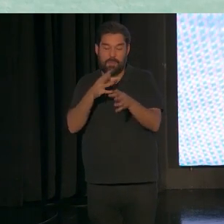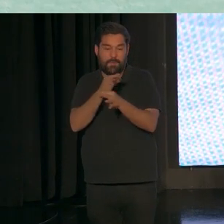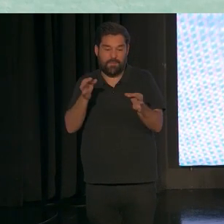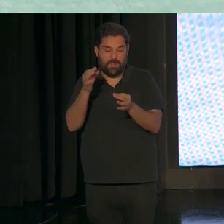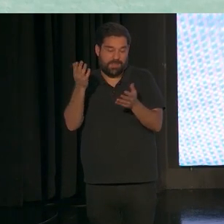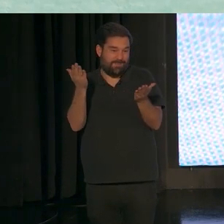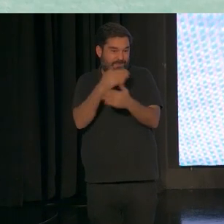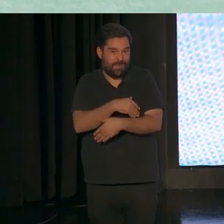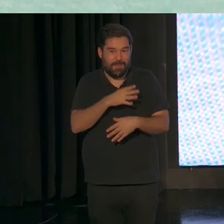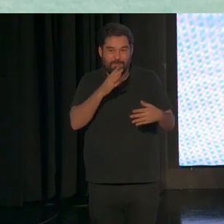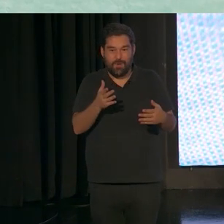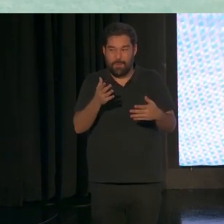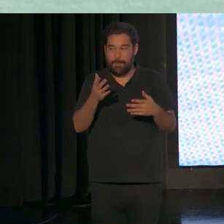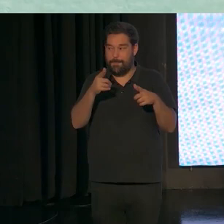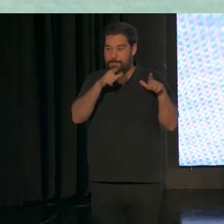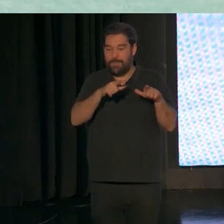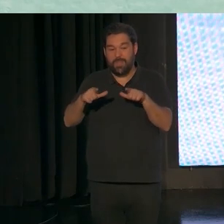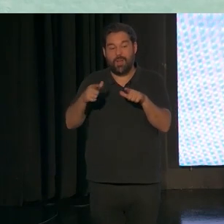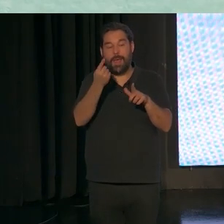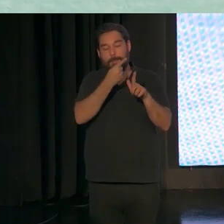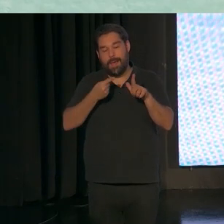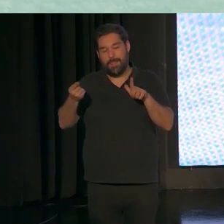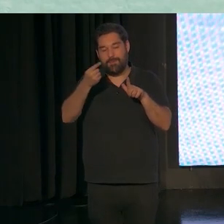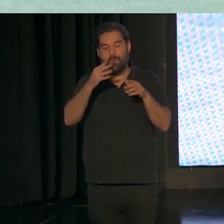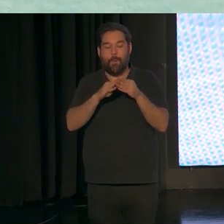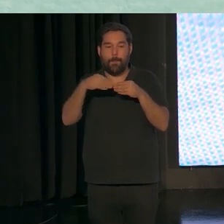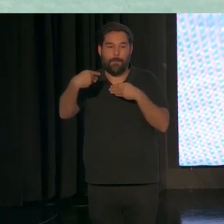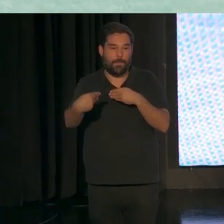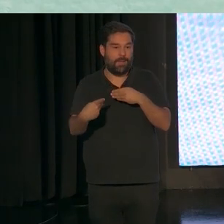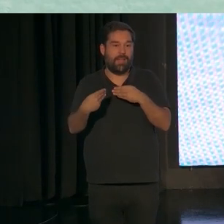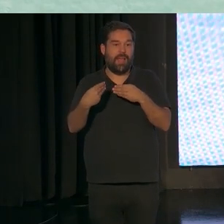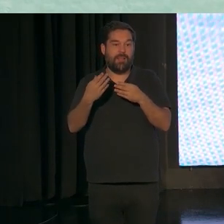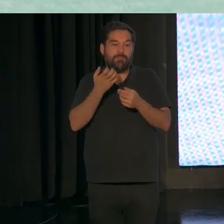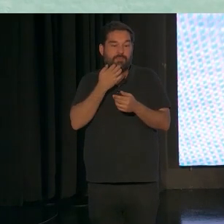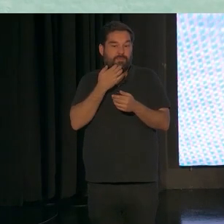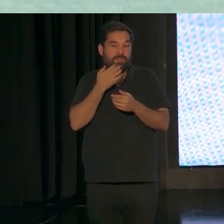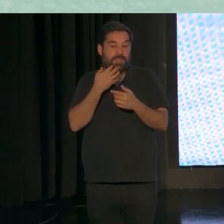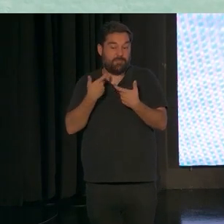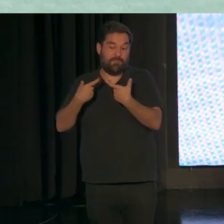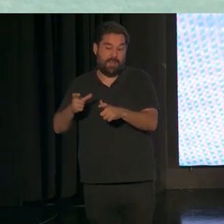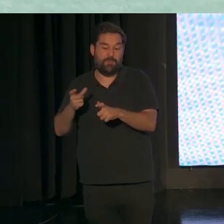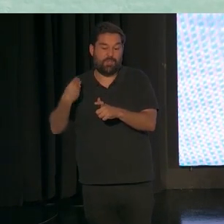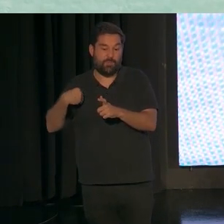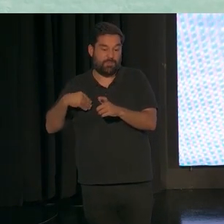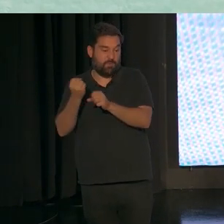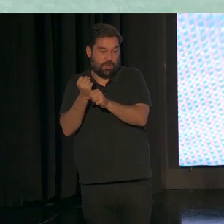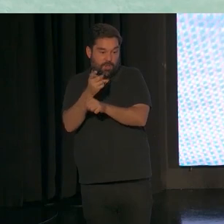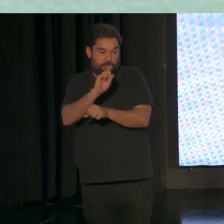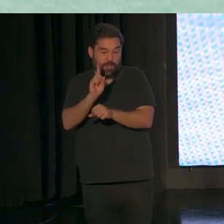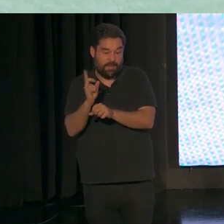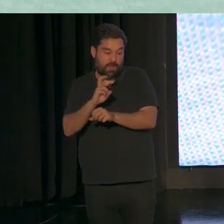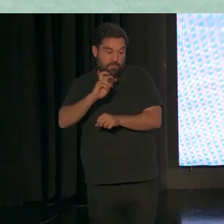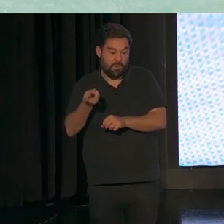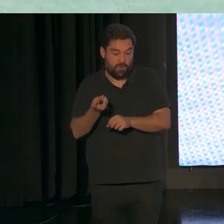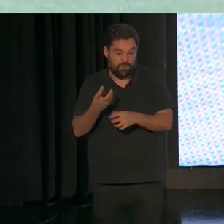muchos pictogramas que hagamos muchos materiales si no se trabaja esta parte lo otro no termina